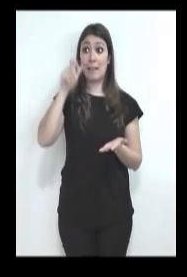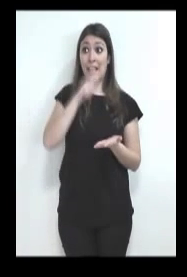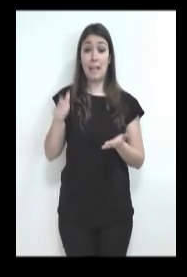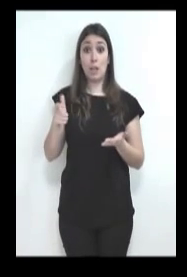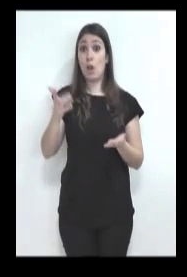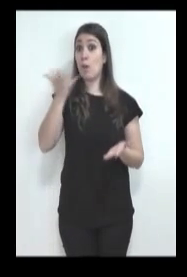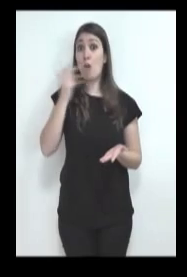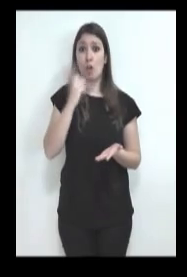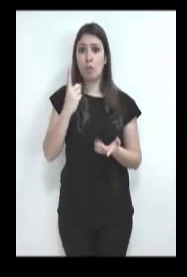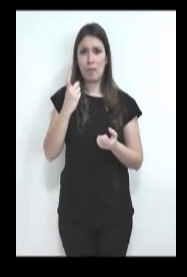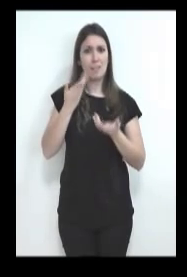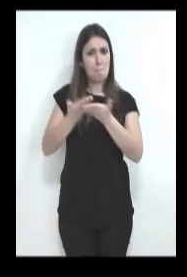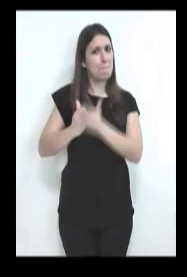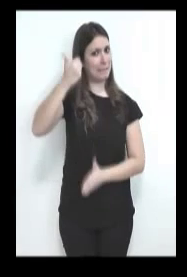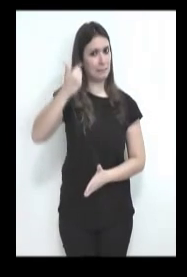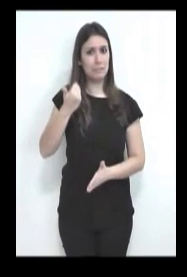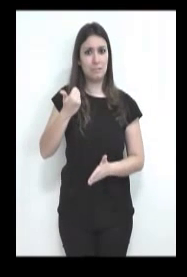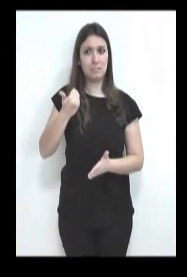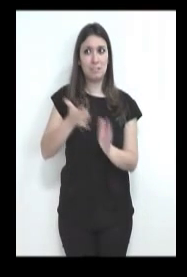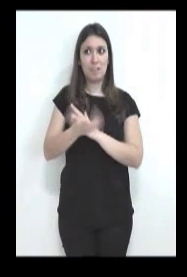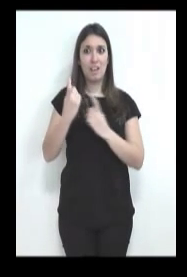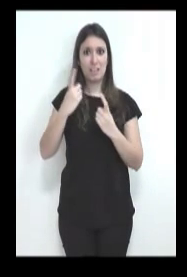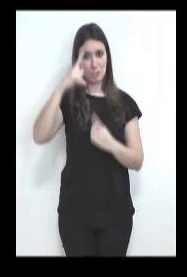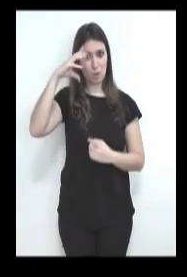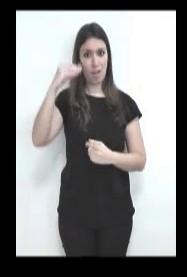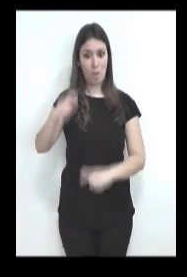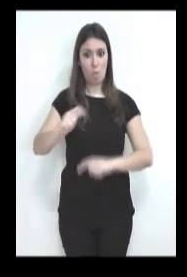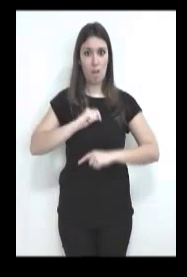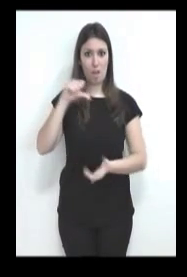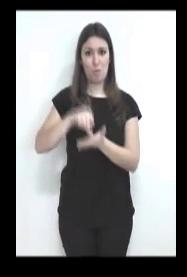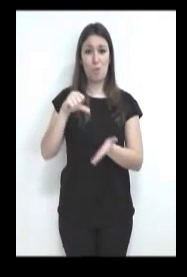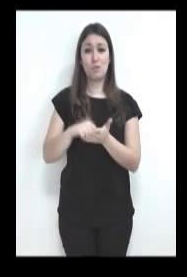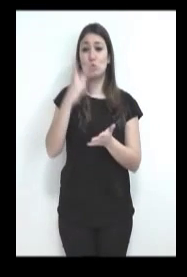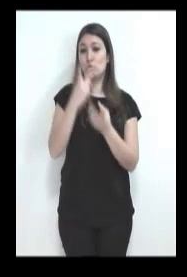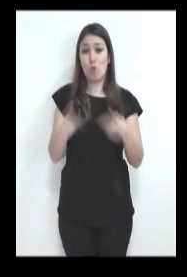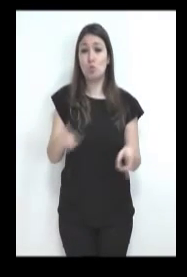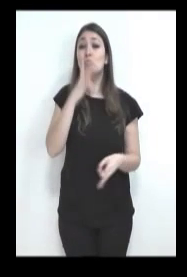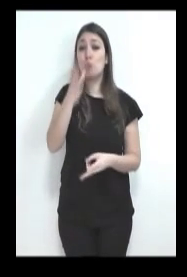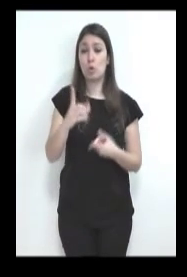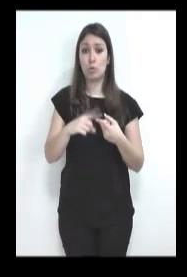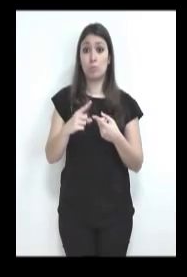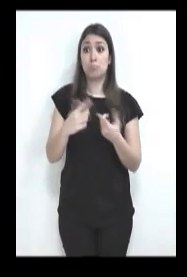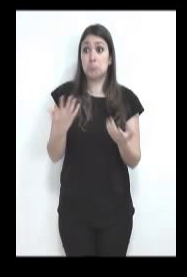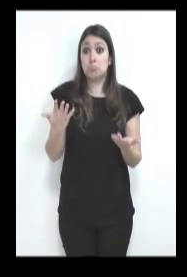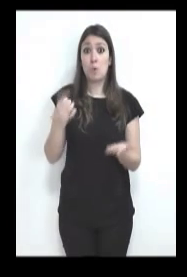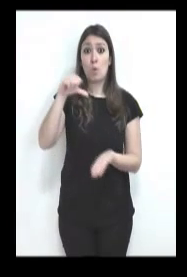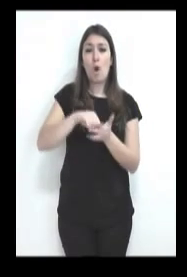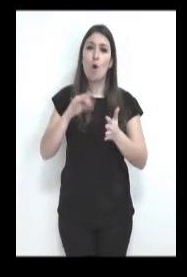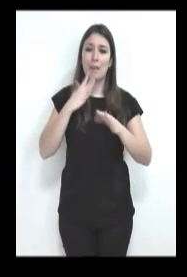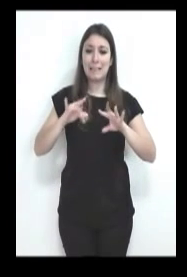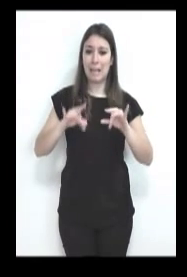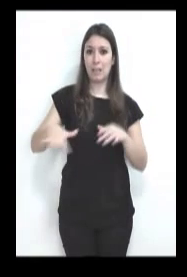quien más necesita asistencia y más inteligencia necesita por parte de la ciudad. En una doble vertiente, la ciudad o el